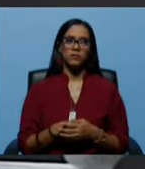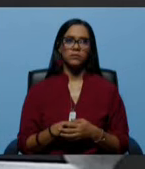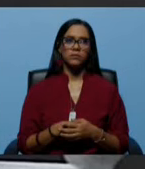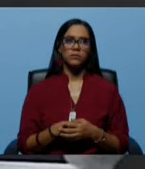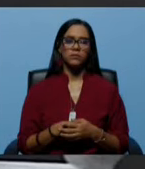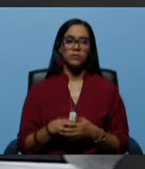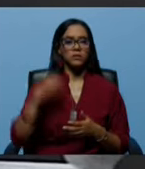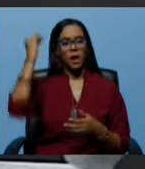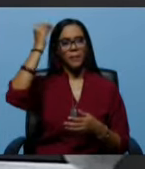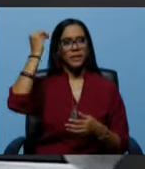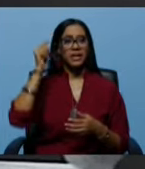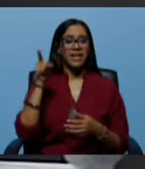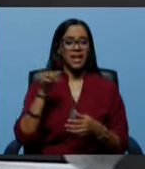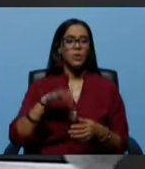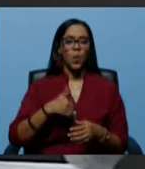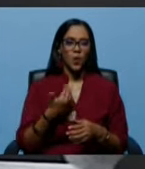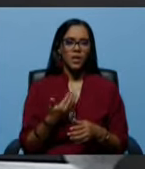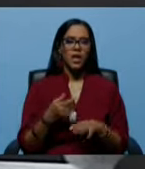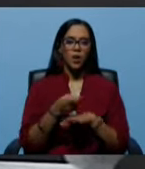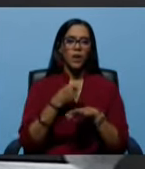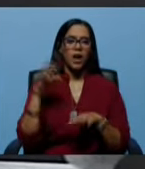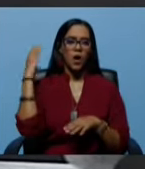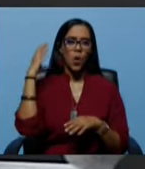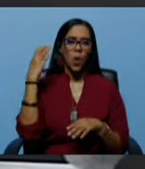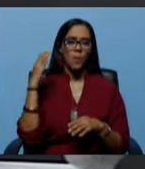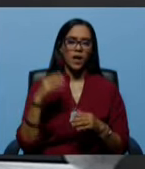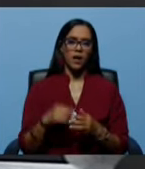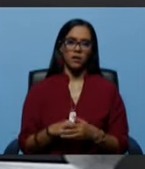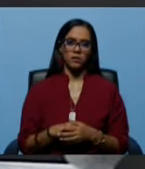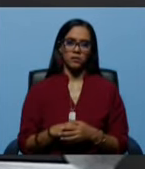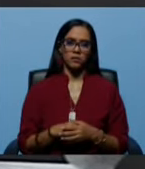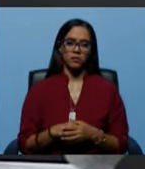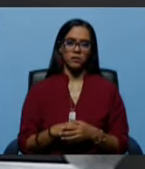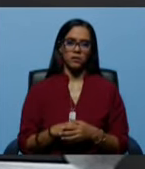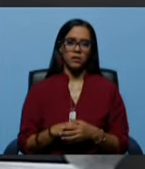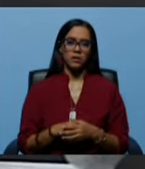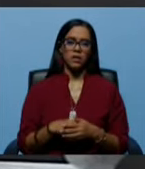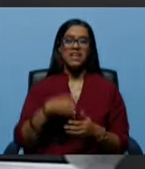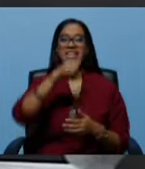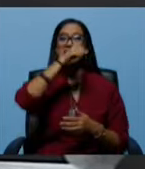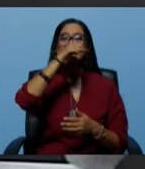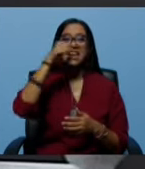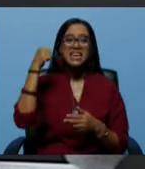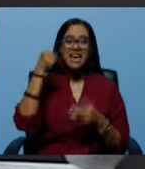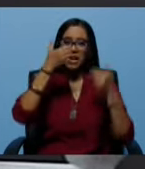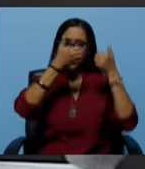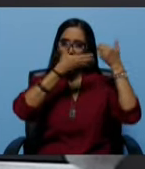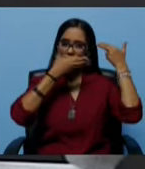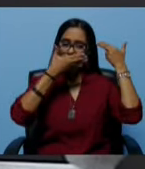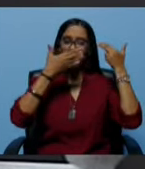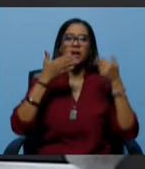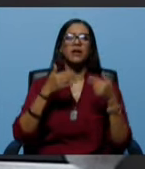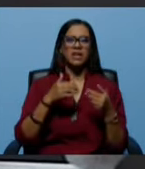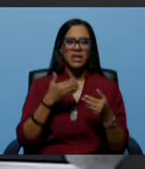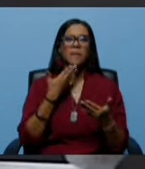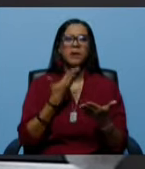De pensar que él podía gobernar Colombia. Que el narcoparamilitarismo le iba a dejar gobernar Colombia.